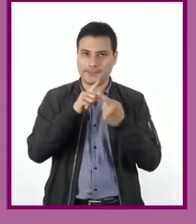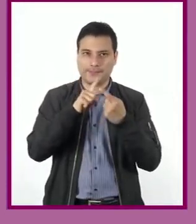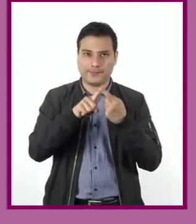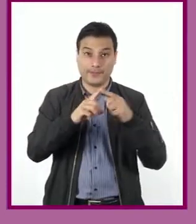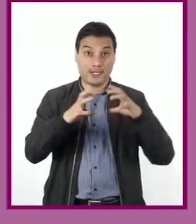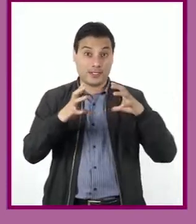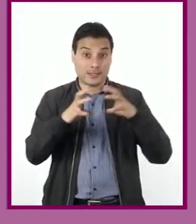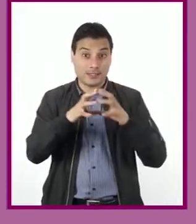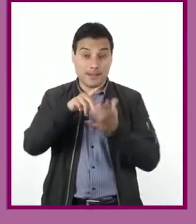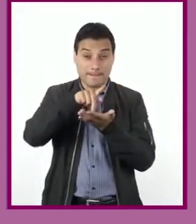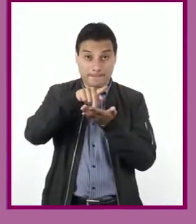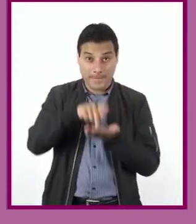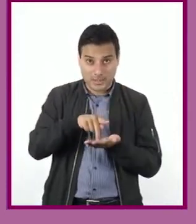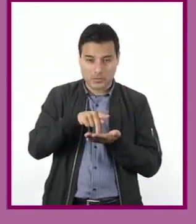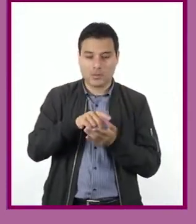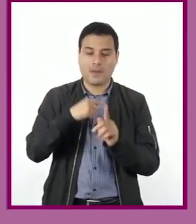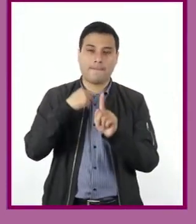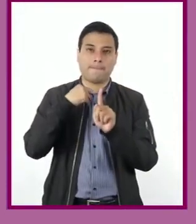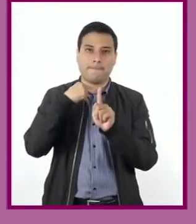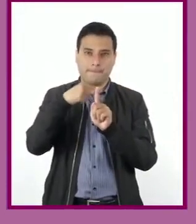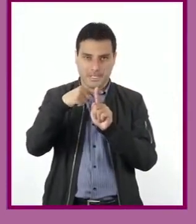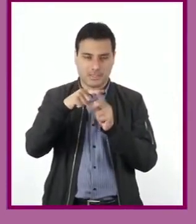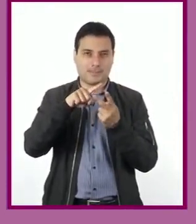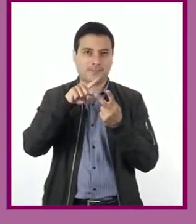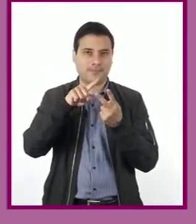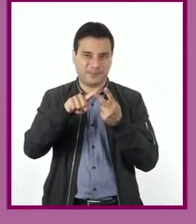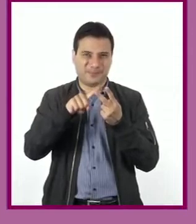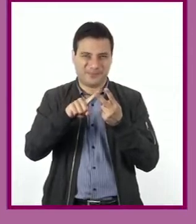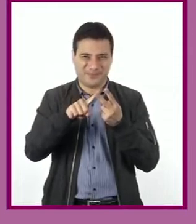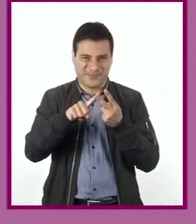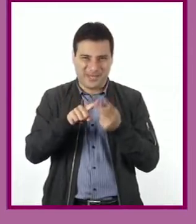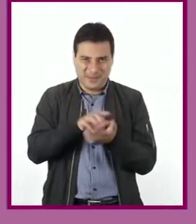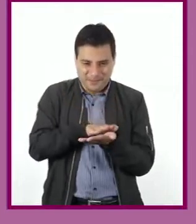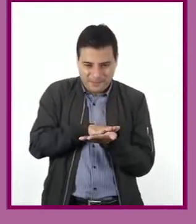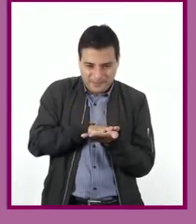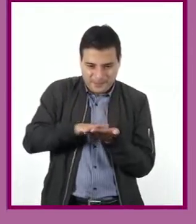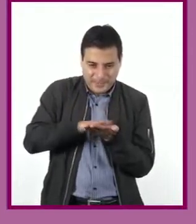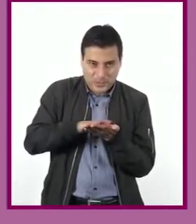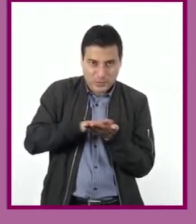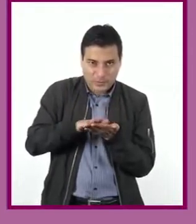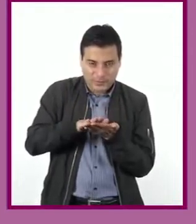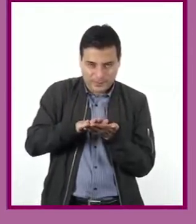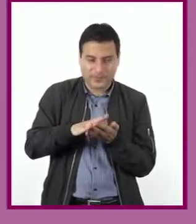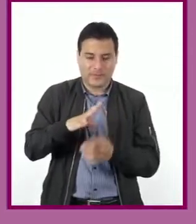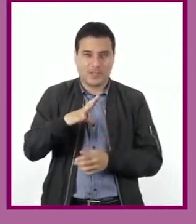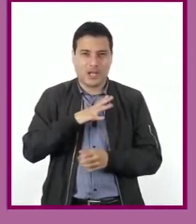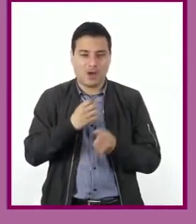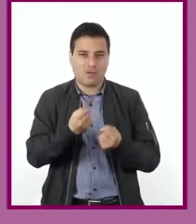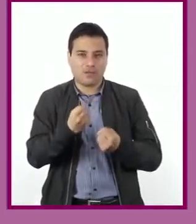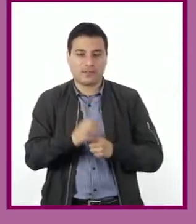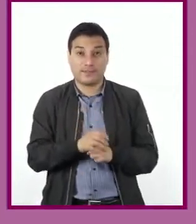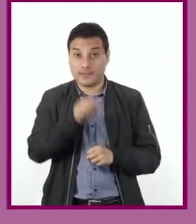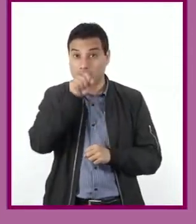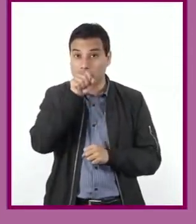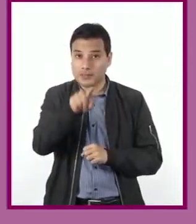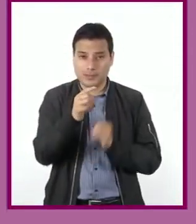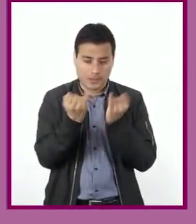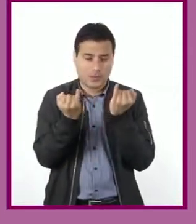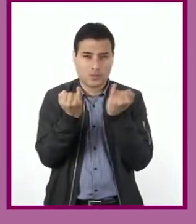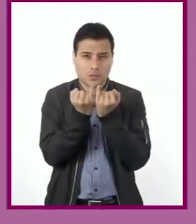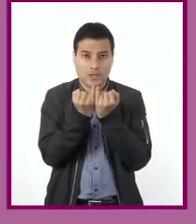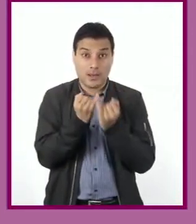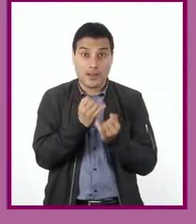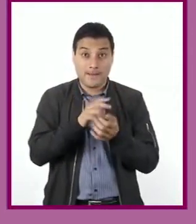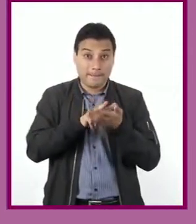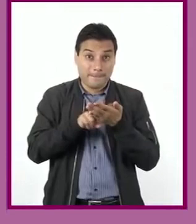y la fuerza que ejerce el piso sobre esta. Además, es frenada por la fuerza de fricción del pasto.